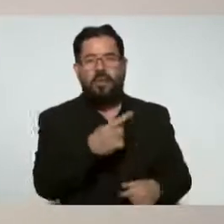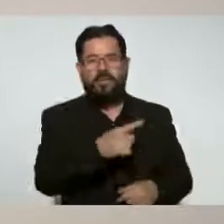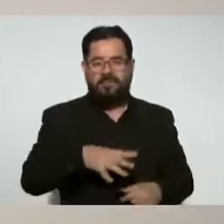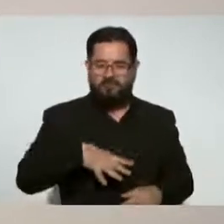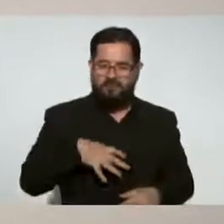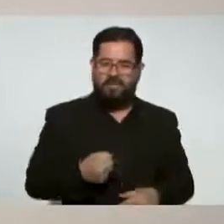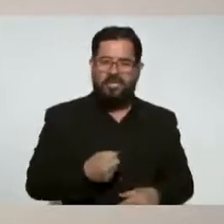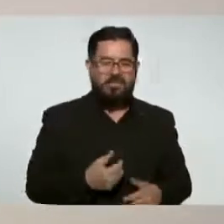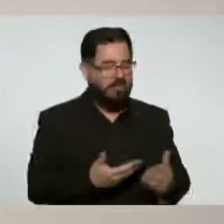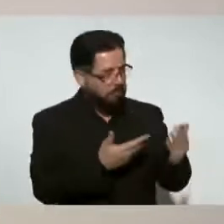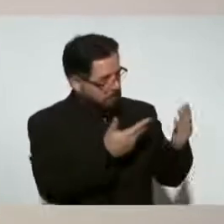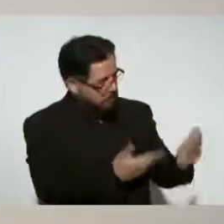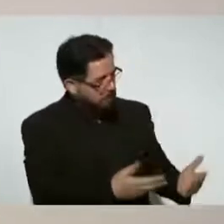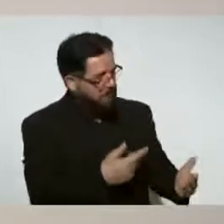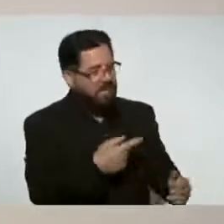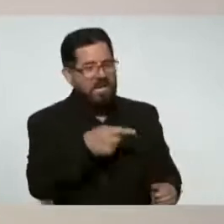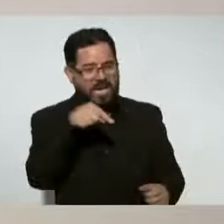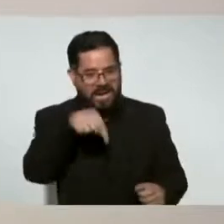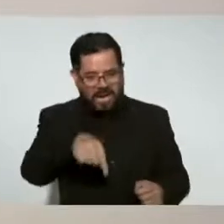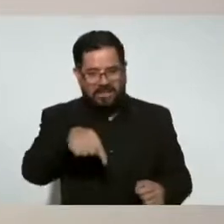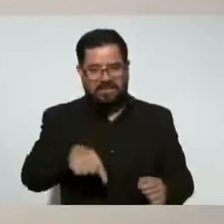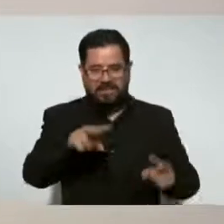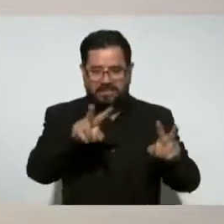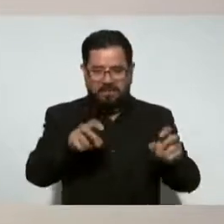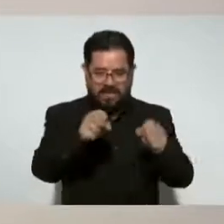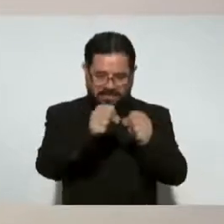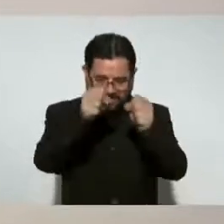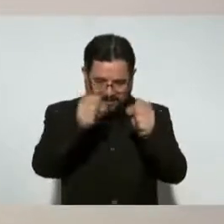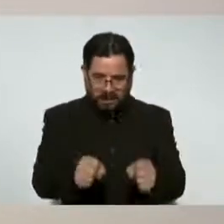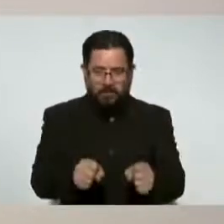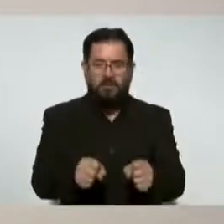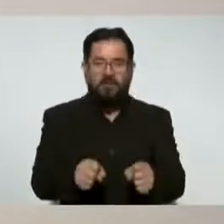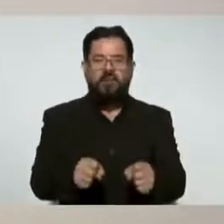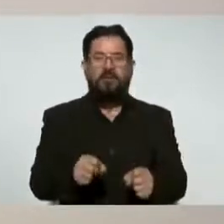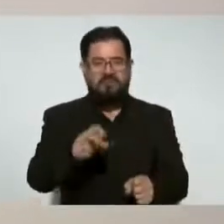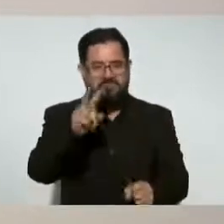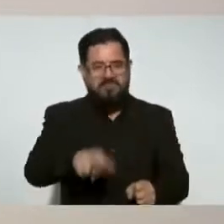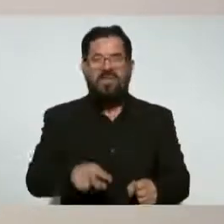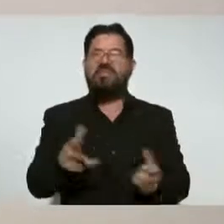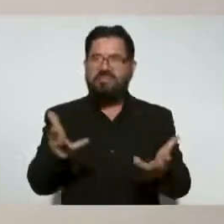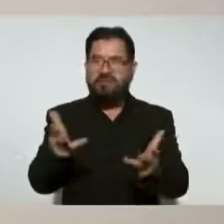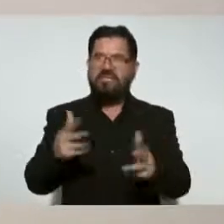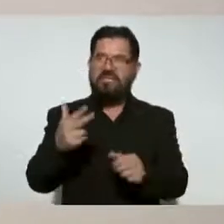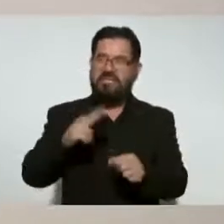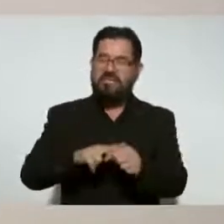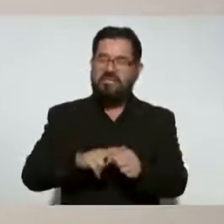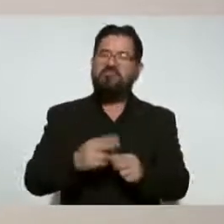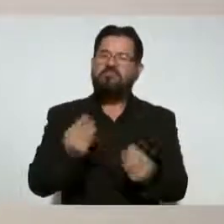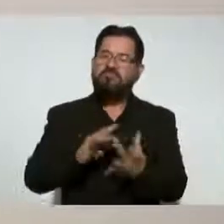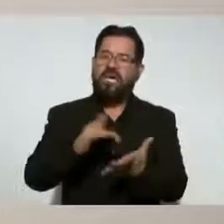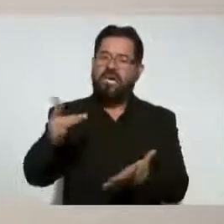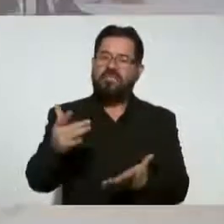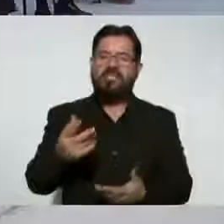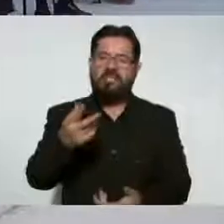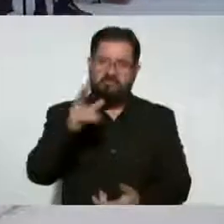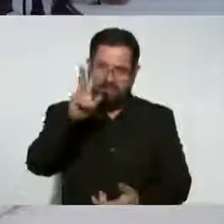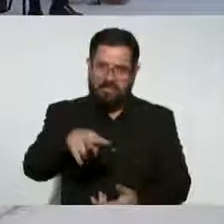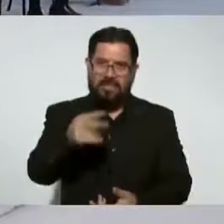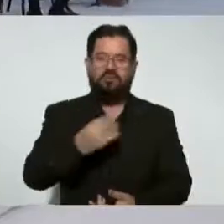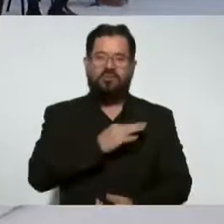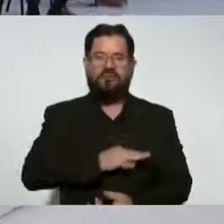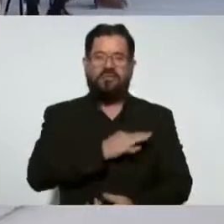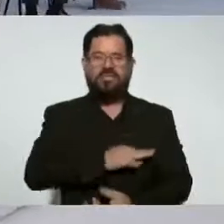seguridad de que esto es una realidad. Muchas gracias y enhorabuena.